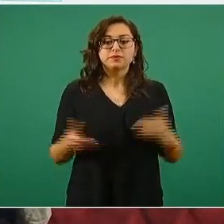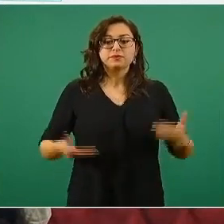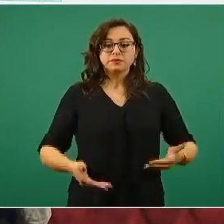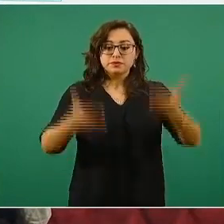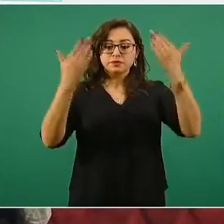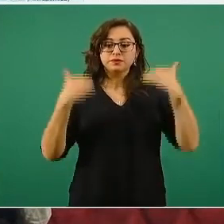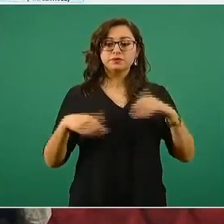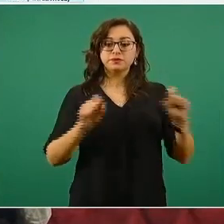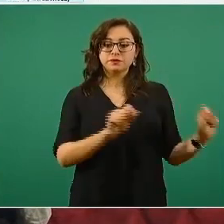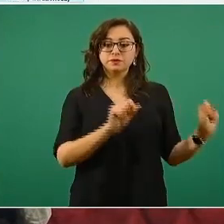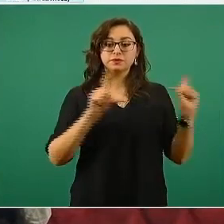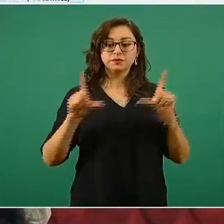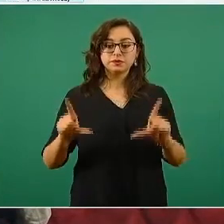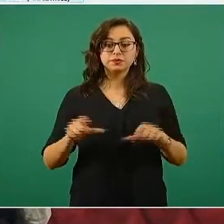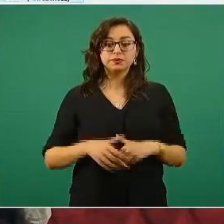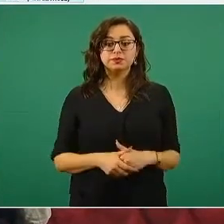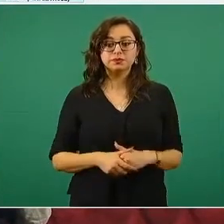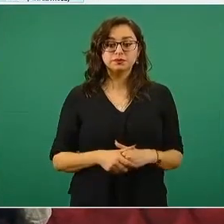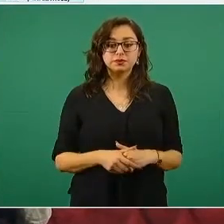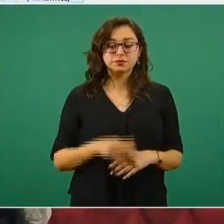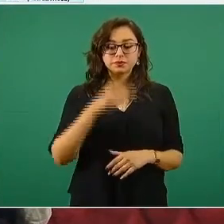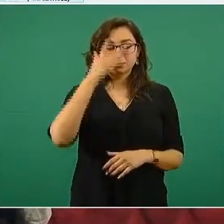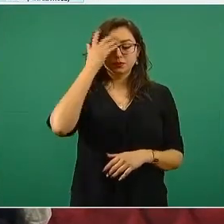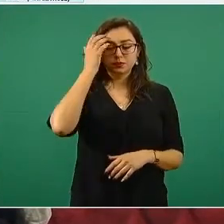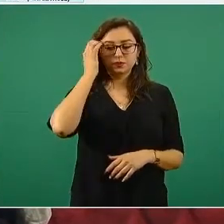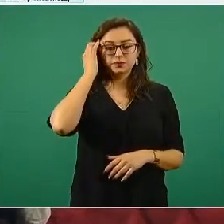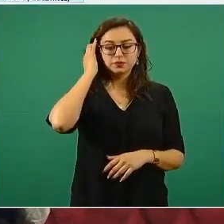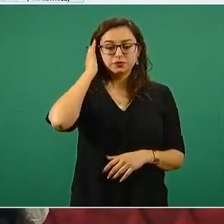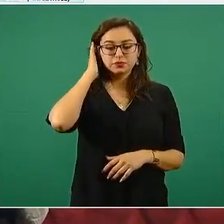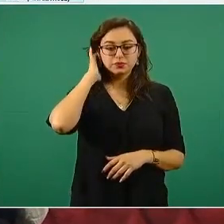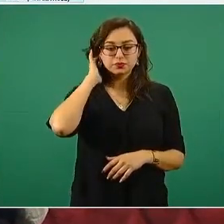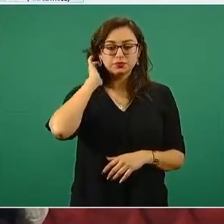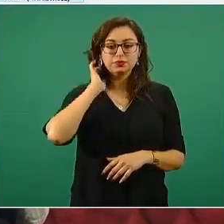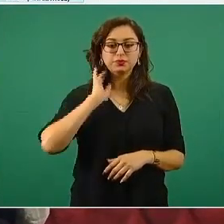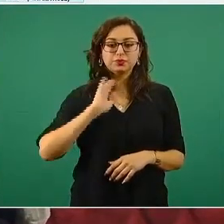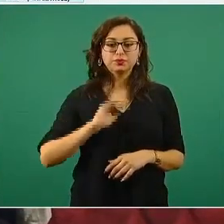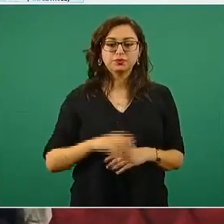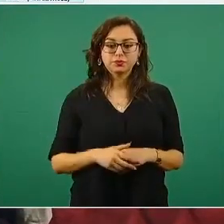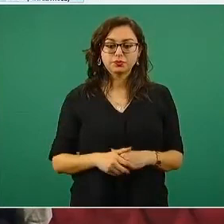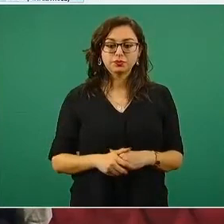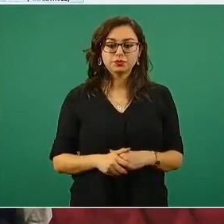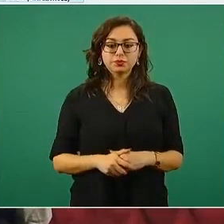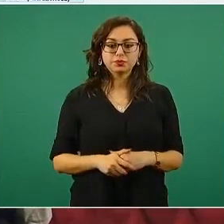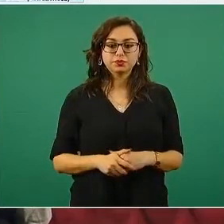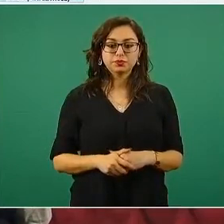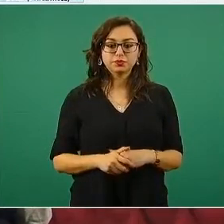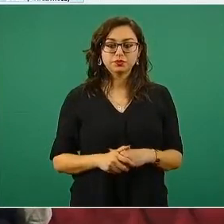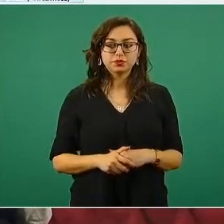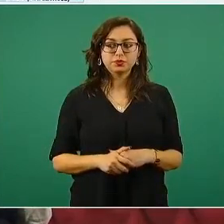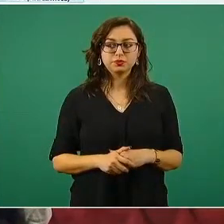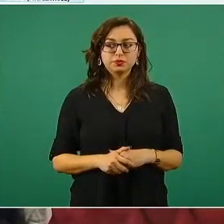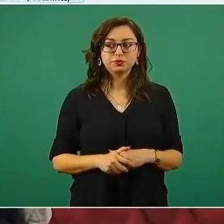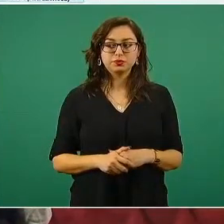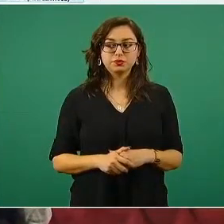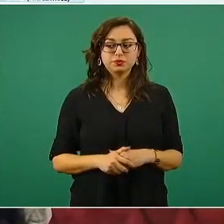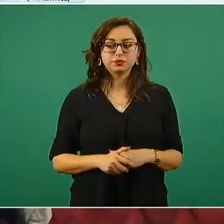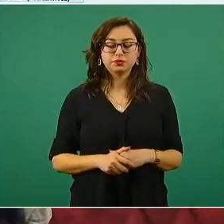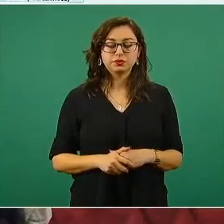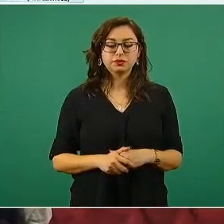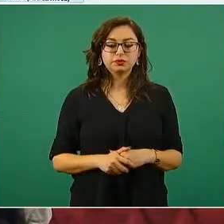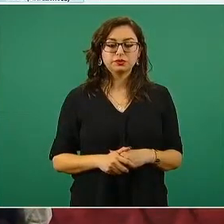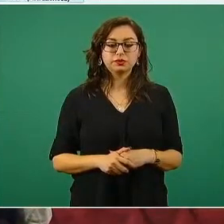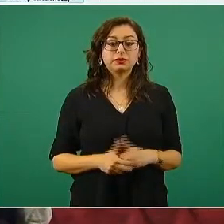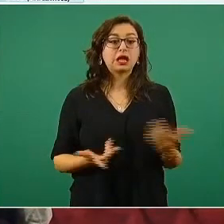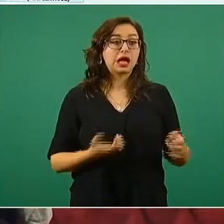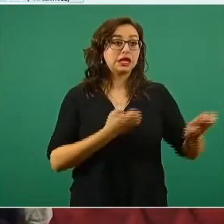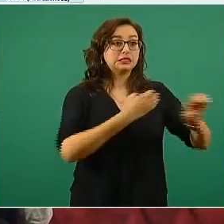diapositiva. Muy bien, la cobertura, o en este caso el avance, mejor, que se está llevando a cabo por